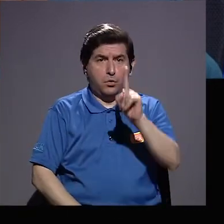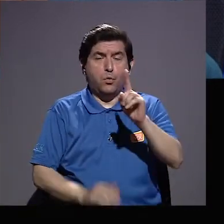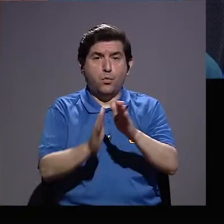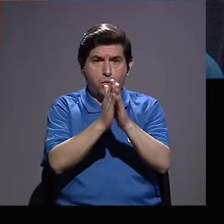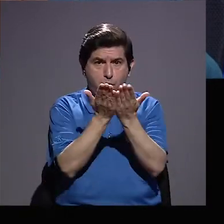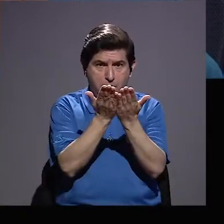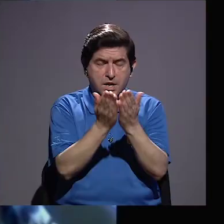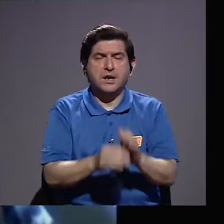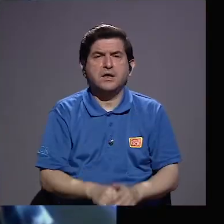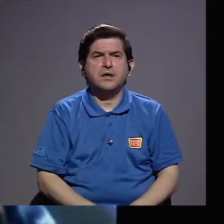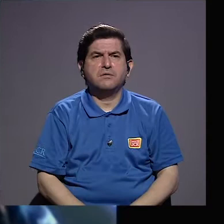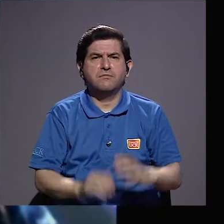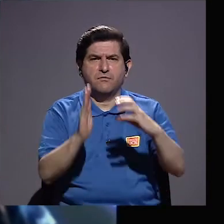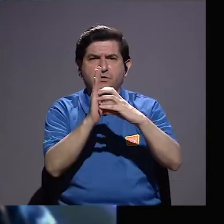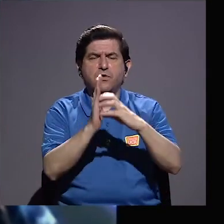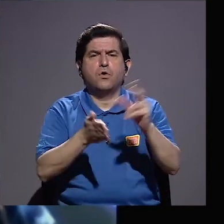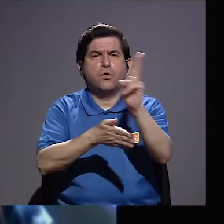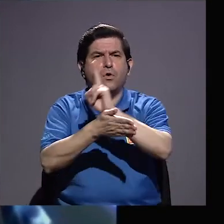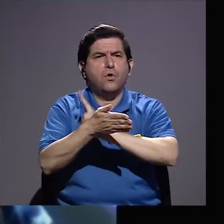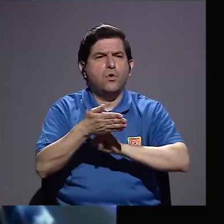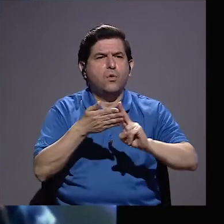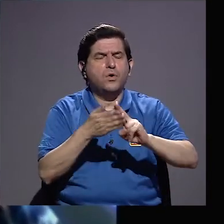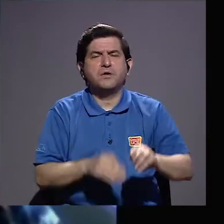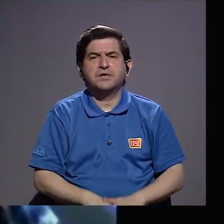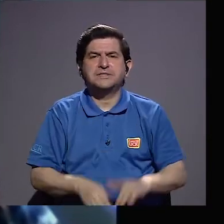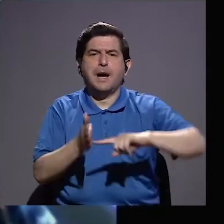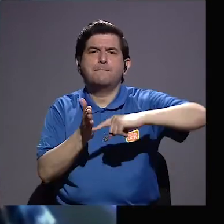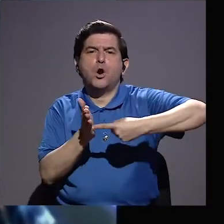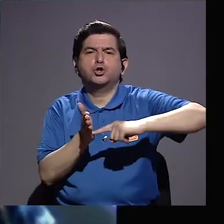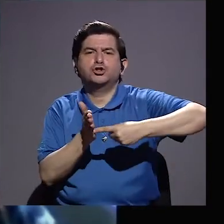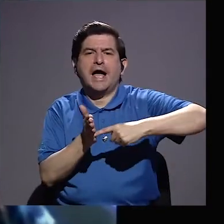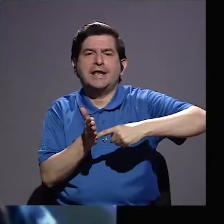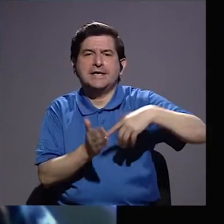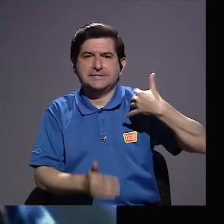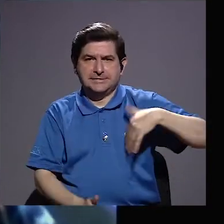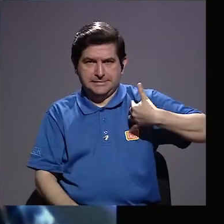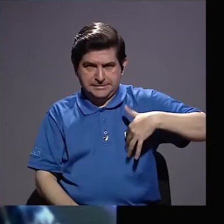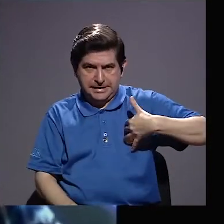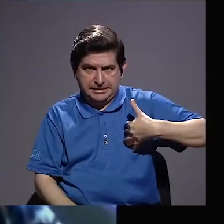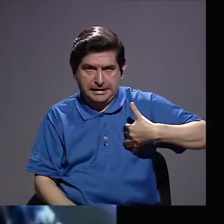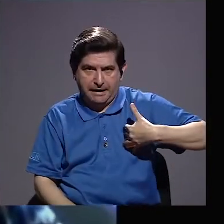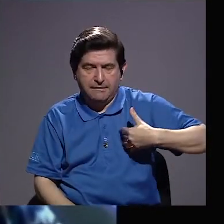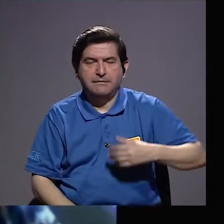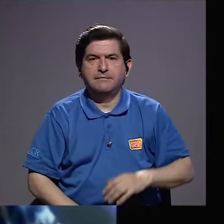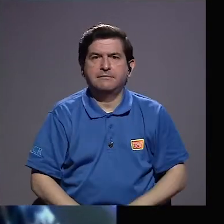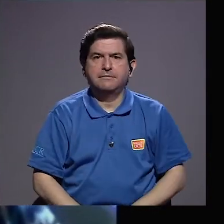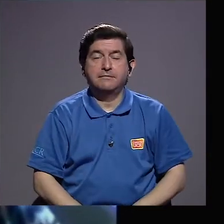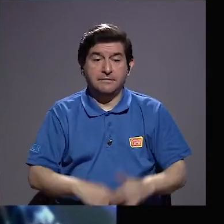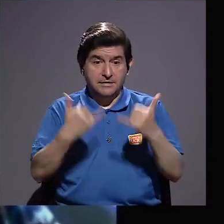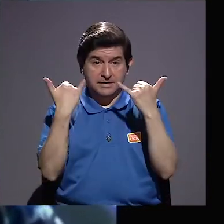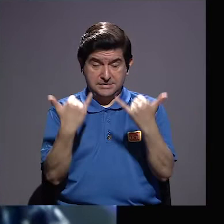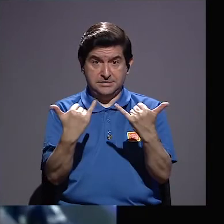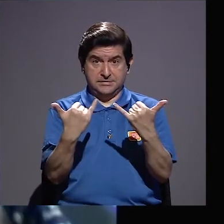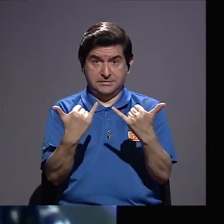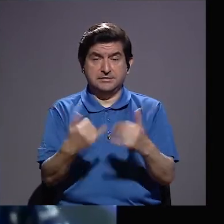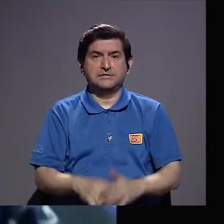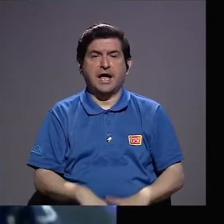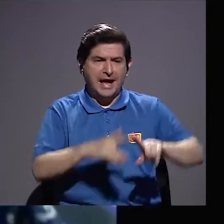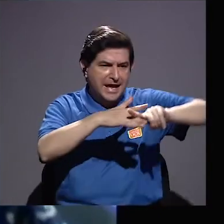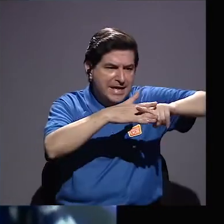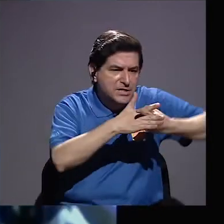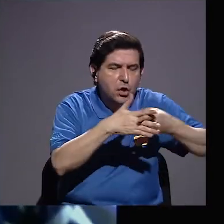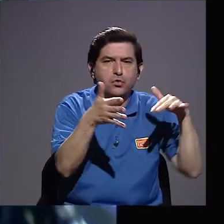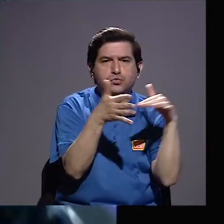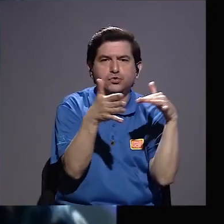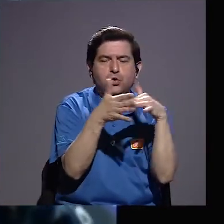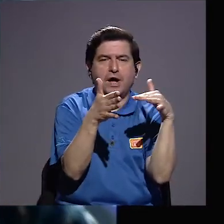el lanzamiento de un libro de texto en la Universidad de Buenos Aires, que es ya todo